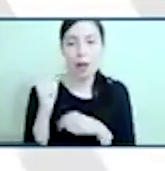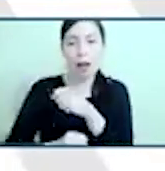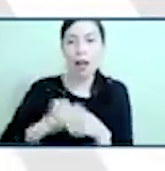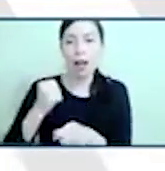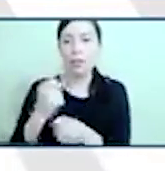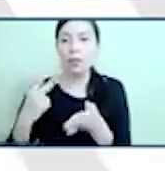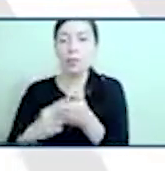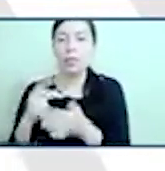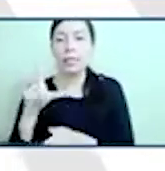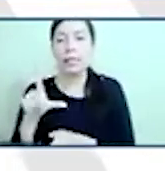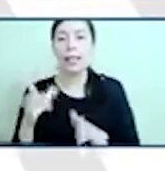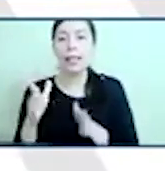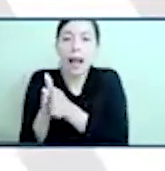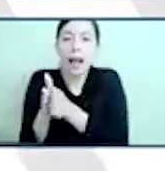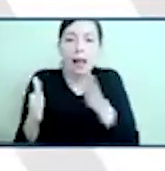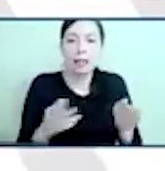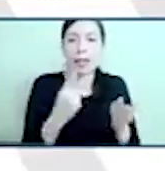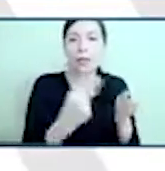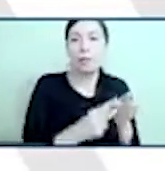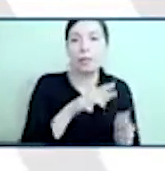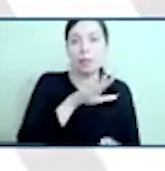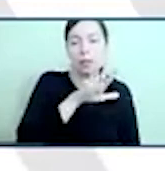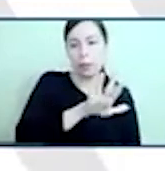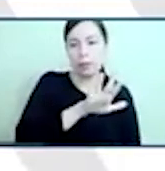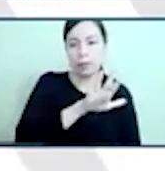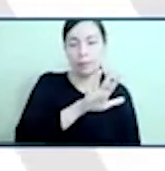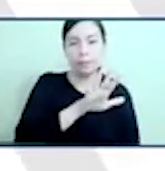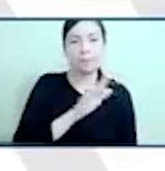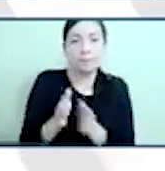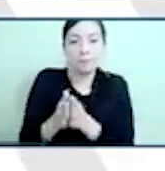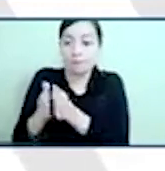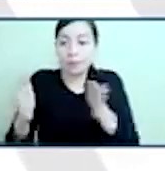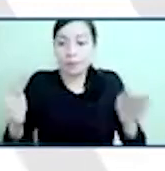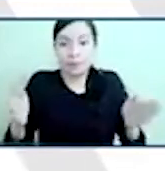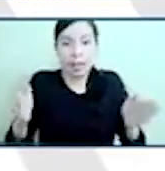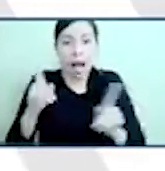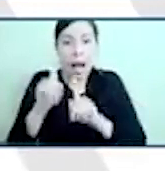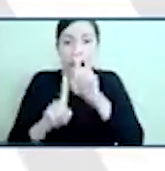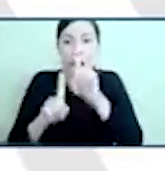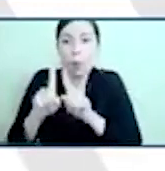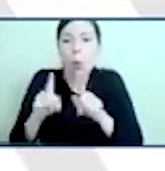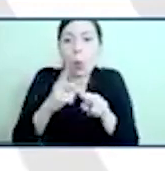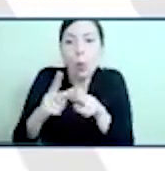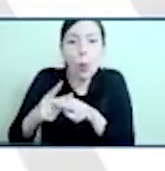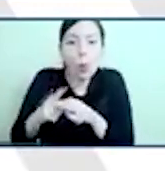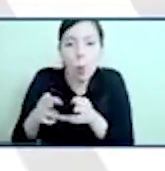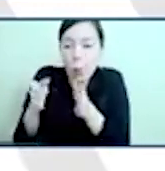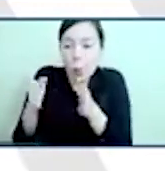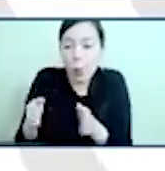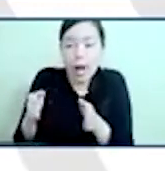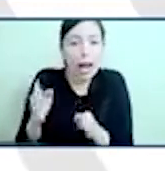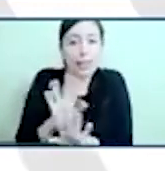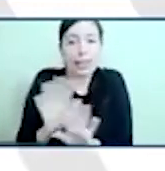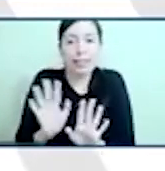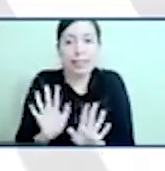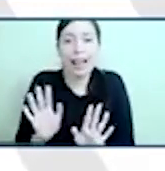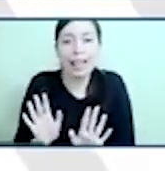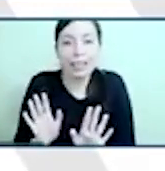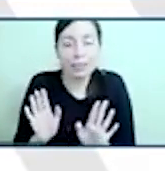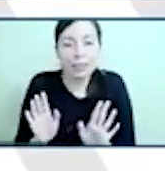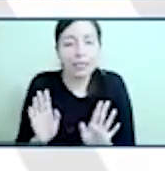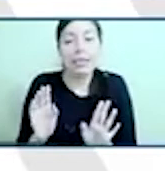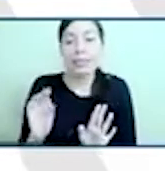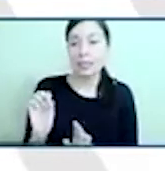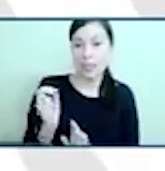2009. Ustedes pueden ver que hay saltos bastante grandes en décadas, y lo que pasa es que entre la segunda y la